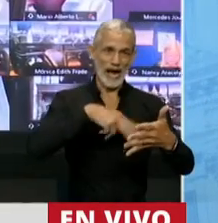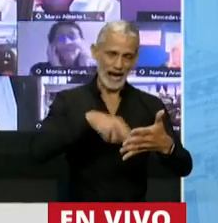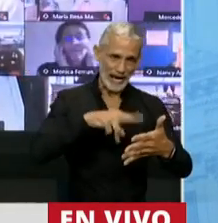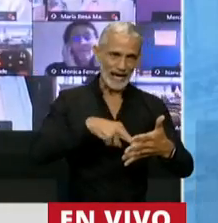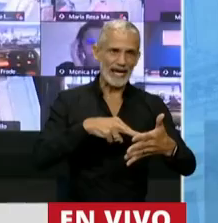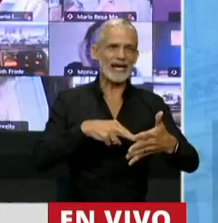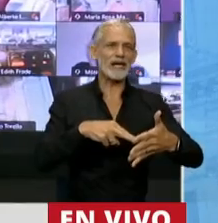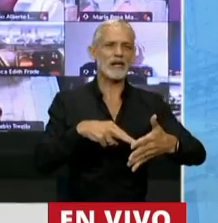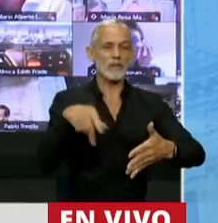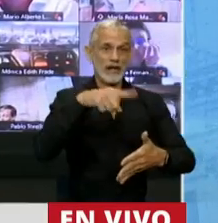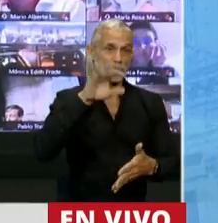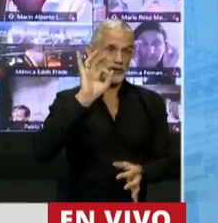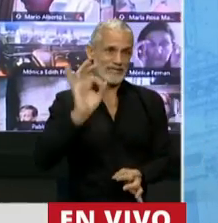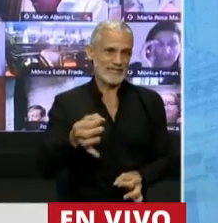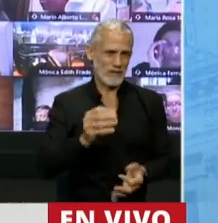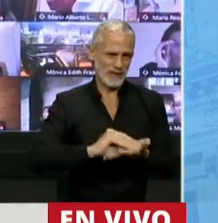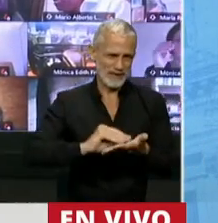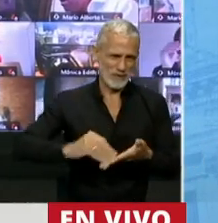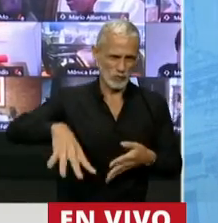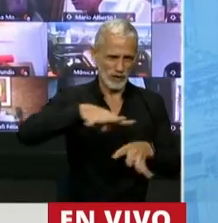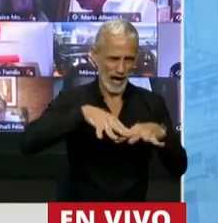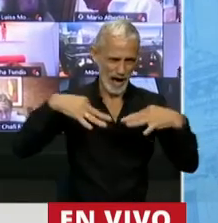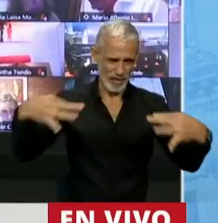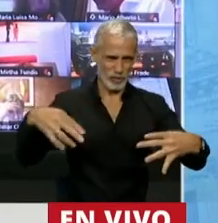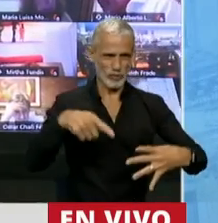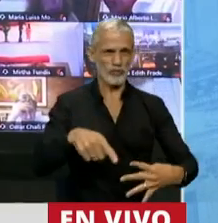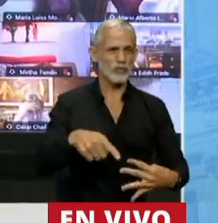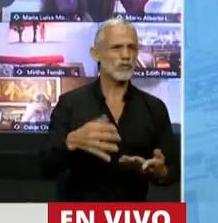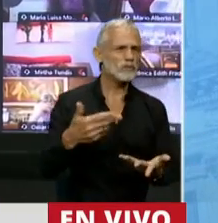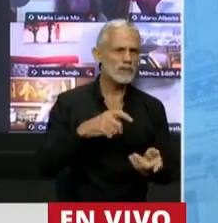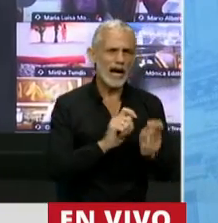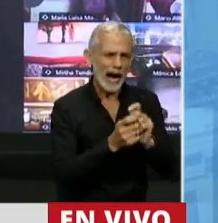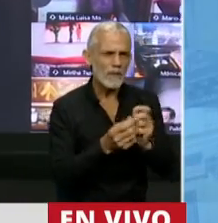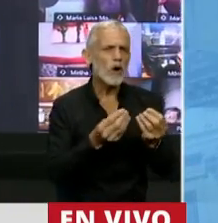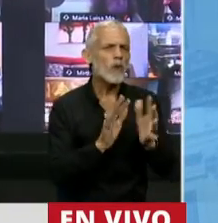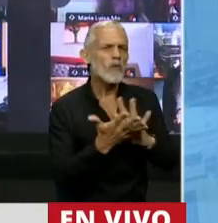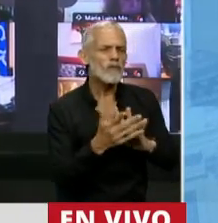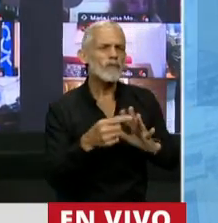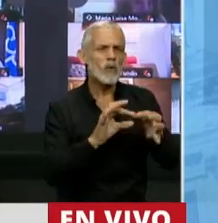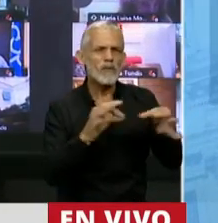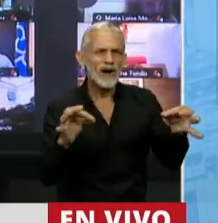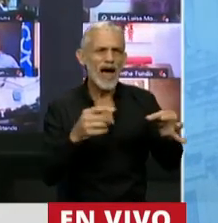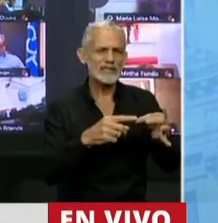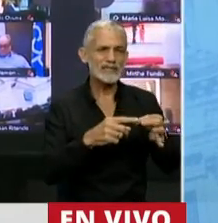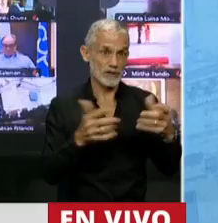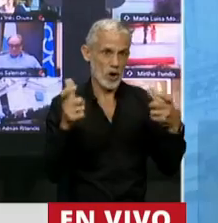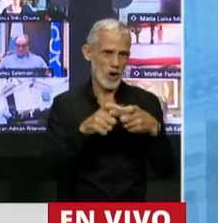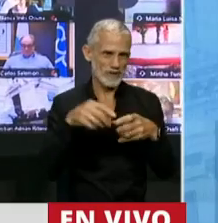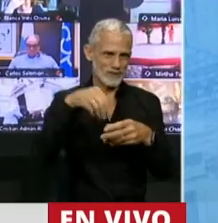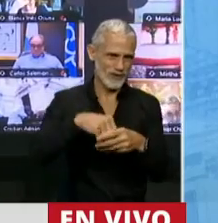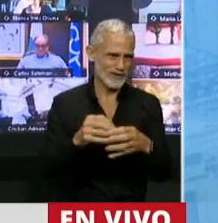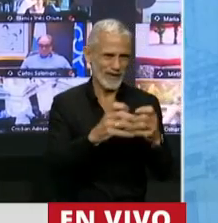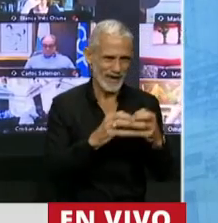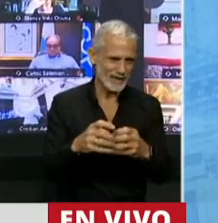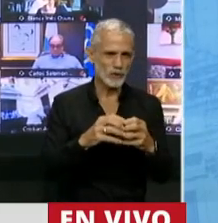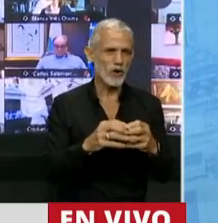poner en consideración de los señores diputados, donde lo hacemos como modificaciones de la Comisión